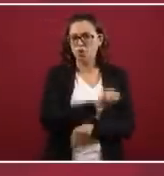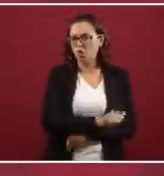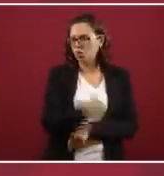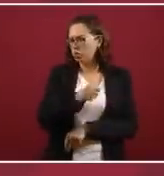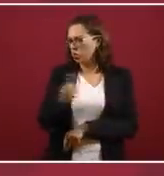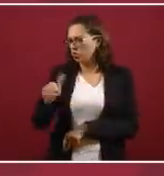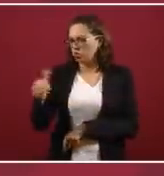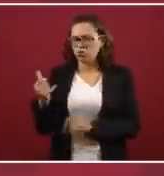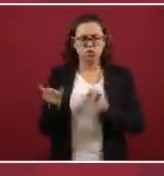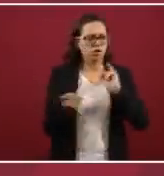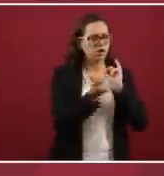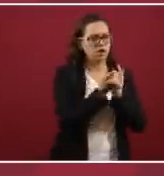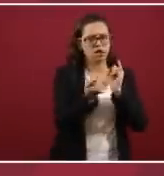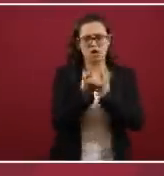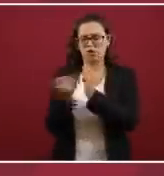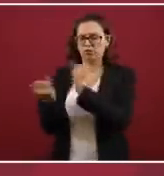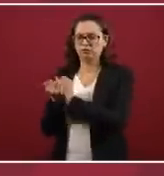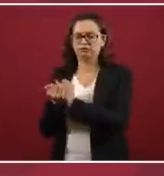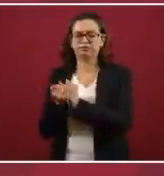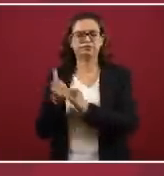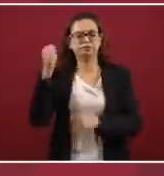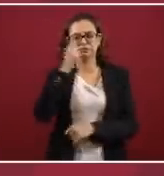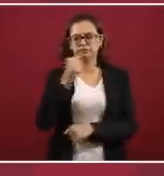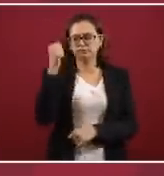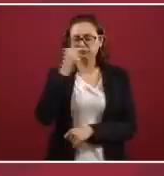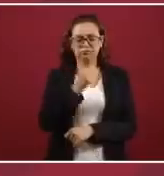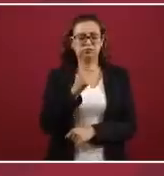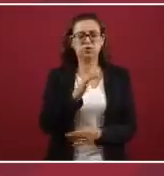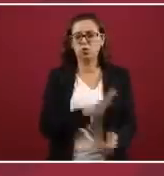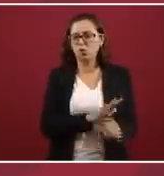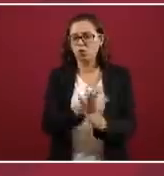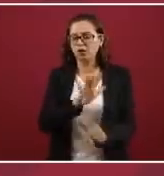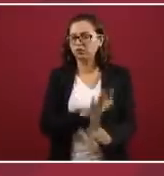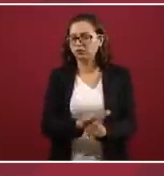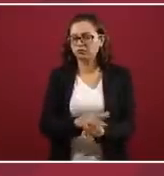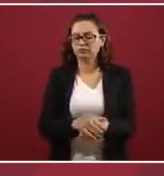es que se presenten